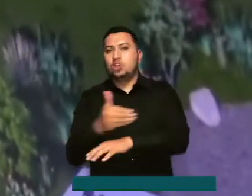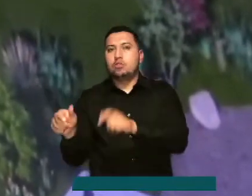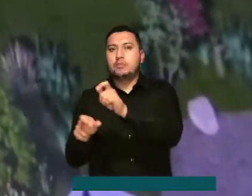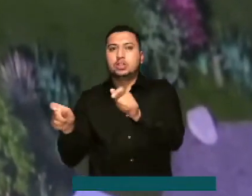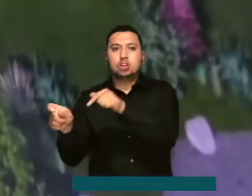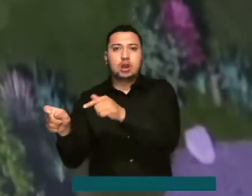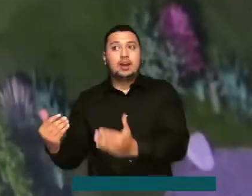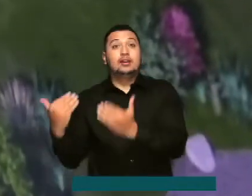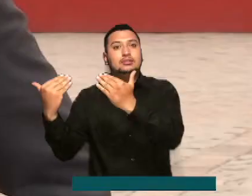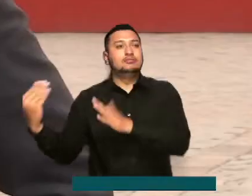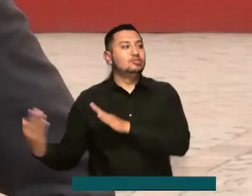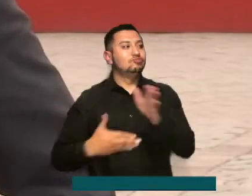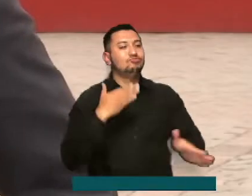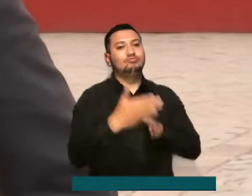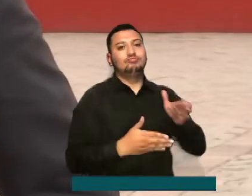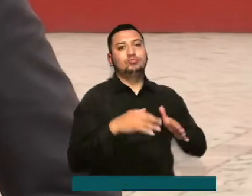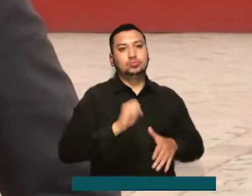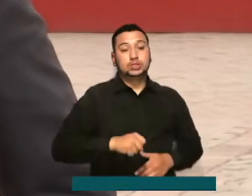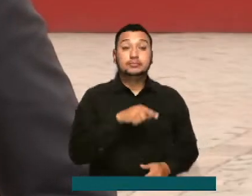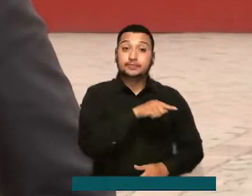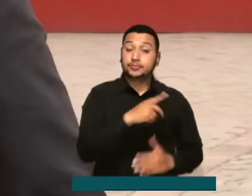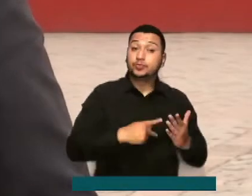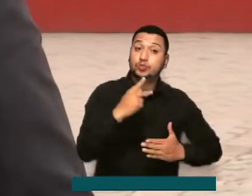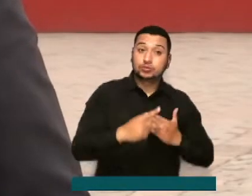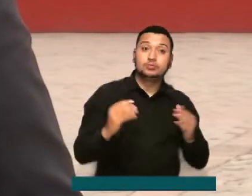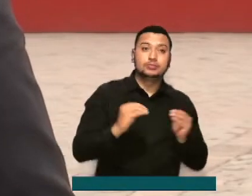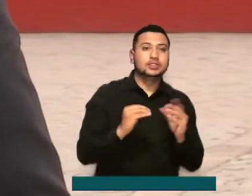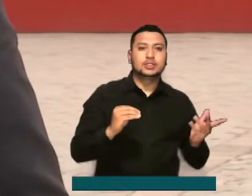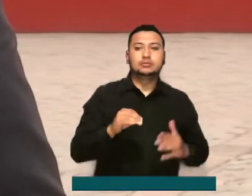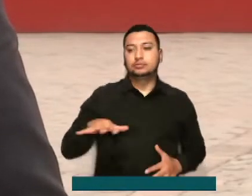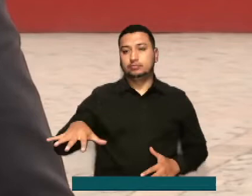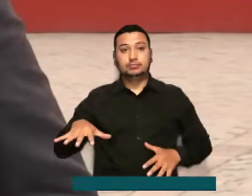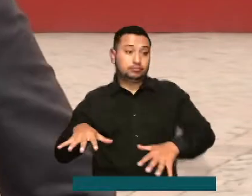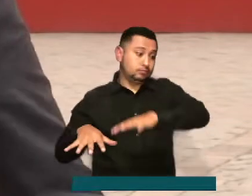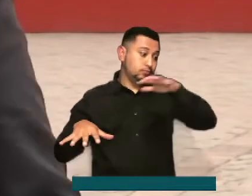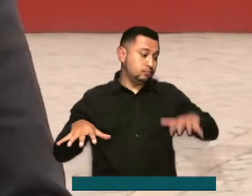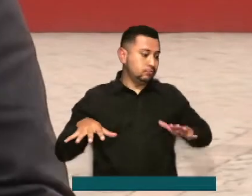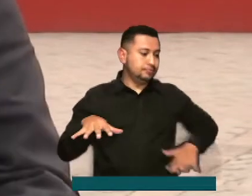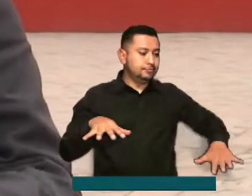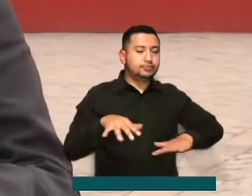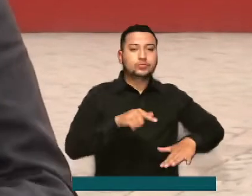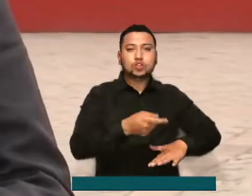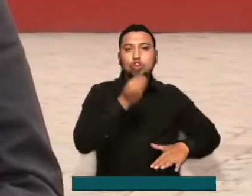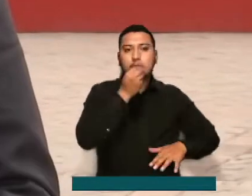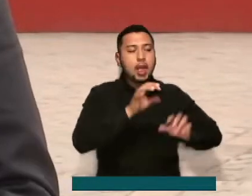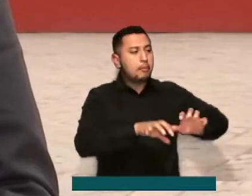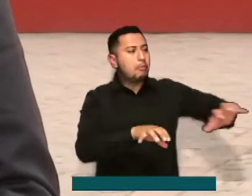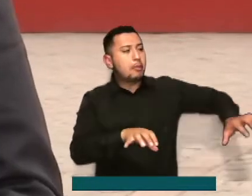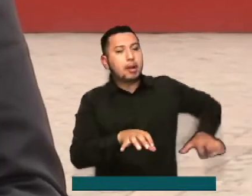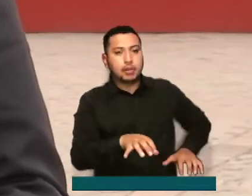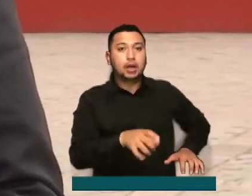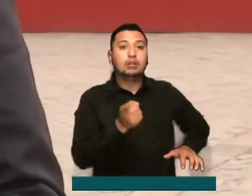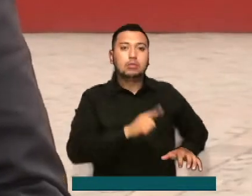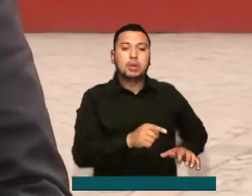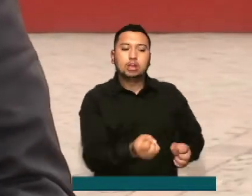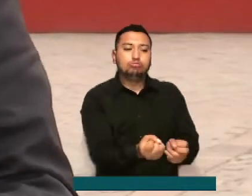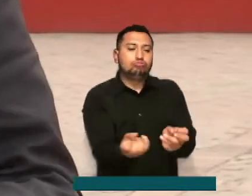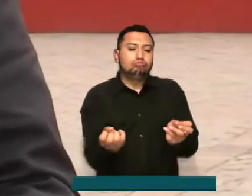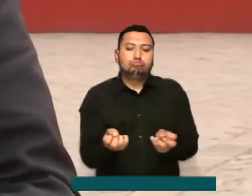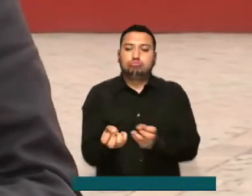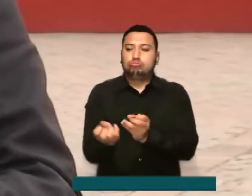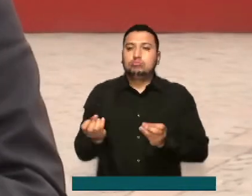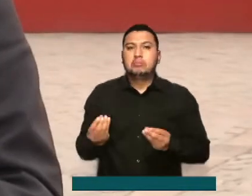del municipio de Soacha. Para este proyecto también se construirá una plazoleta de comidas y se contarán con zonas verdes para que